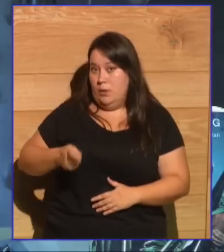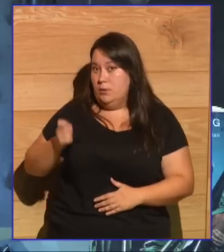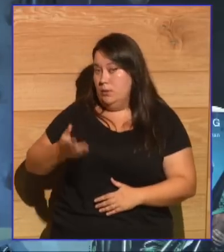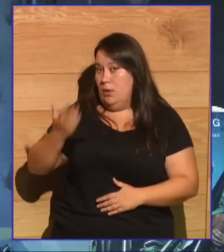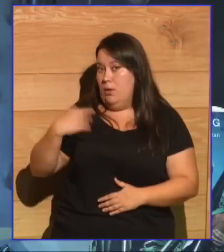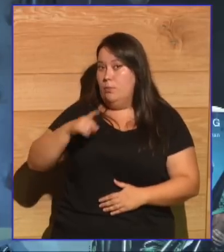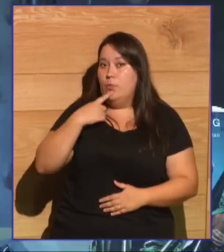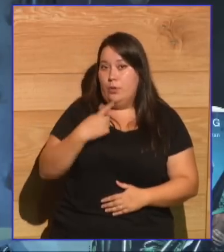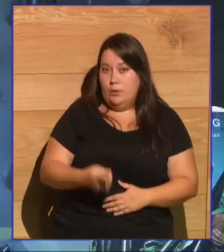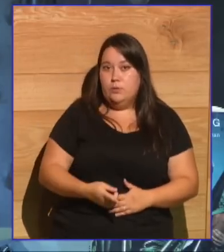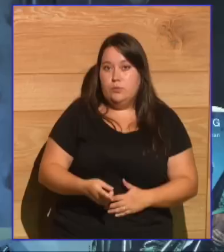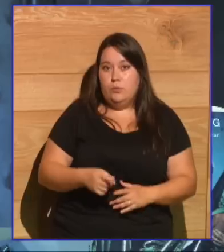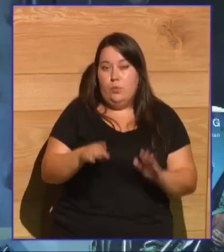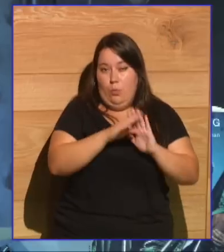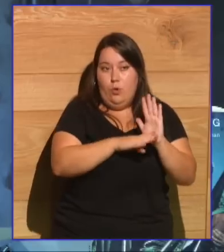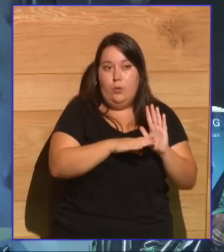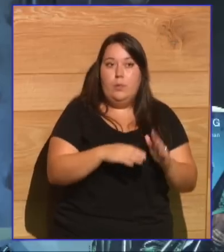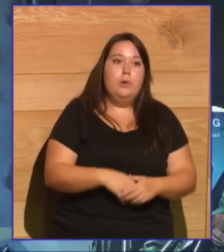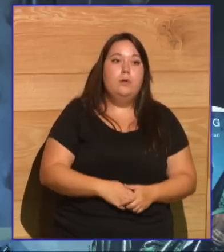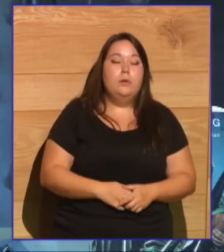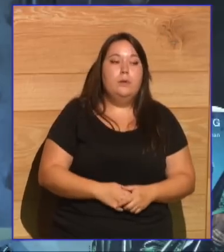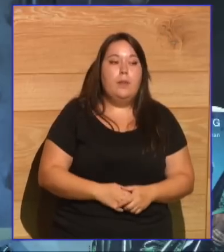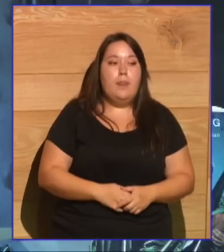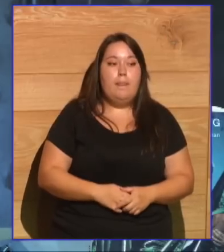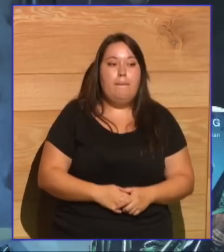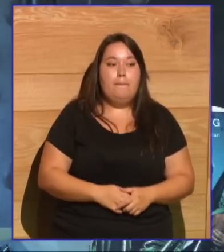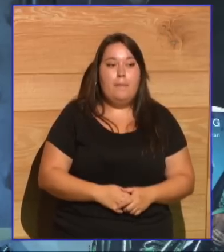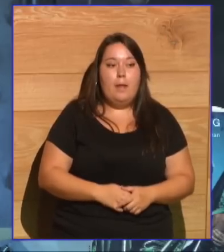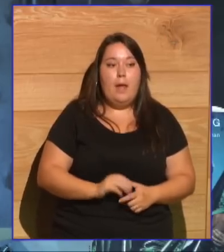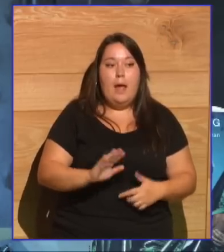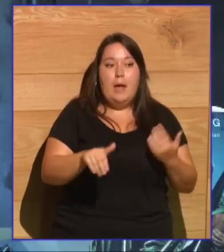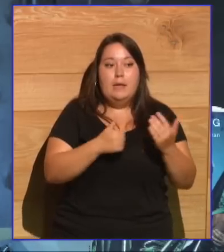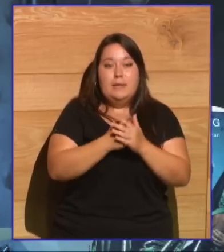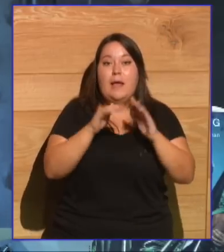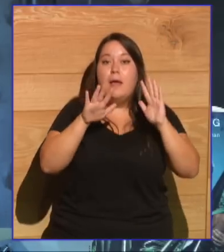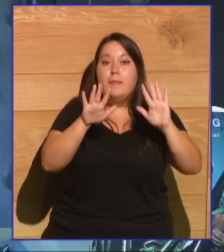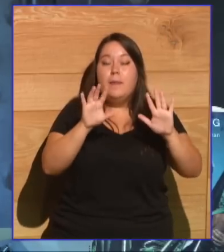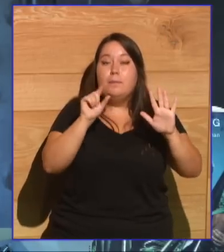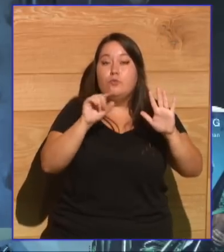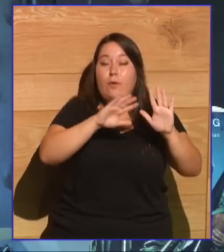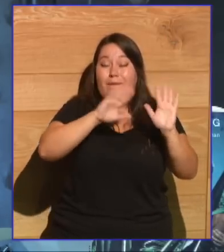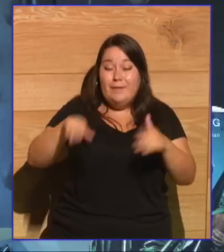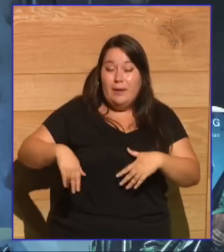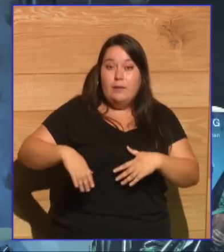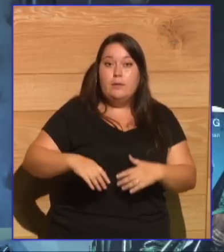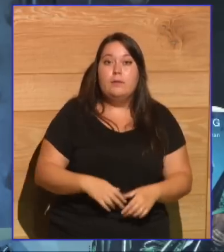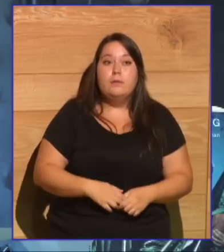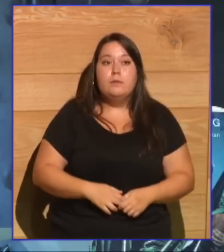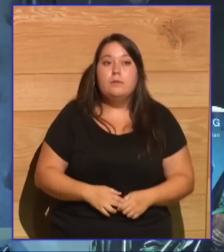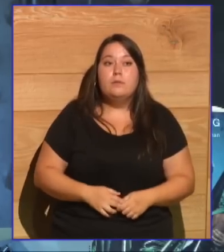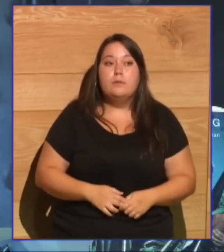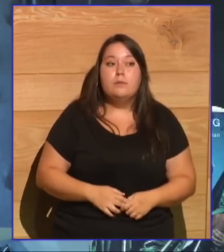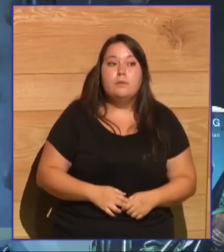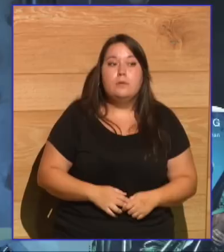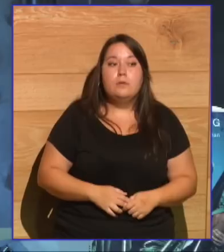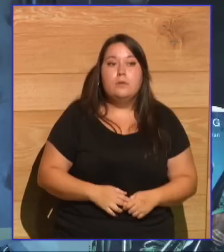que en algún programa pero en fin no no no molesta dedicar otro minuto a ello hasta llegar a esos diez minutos finales que son uno de esos momentos